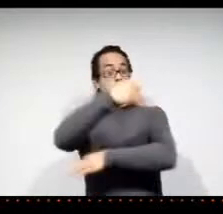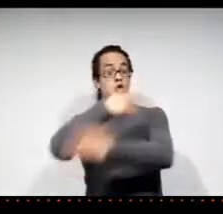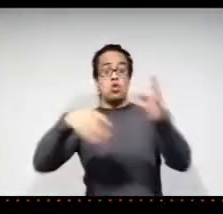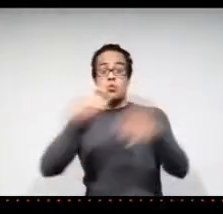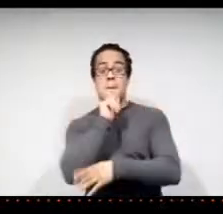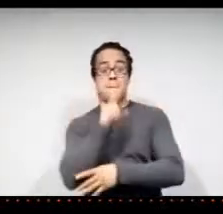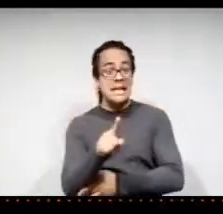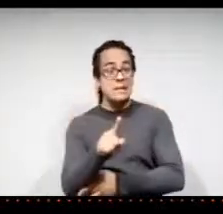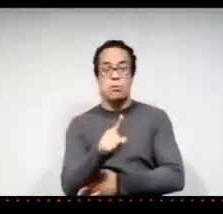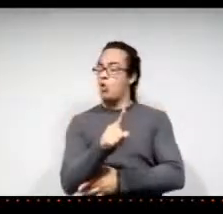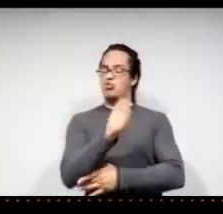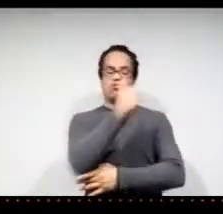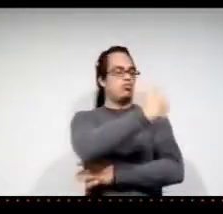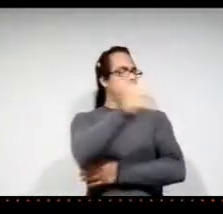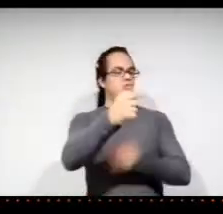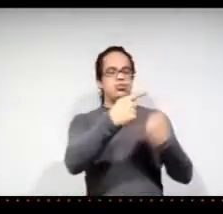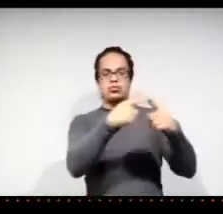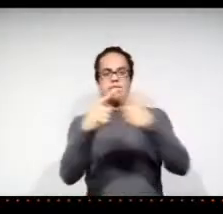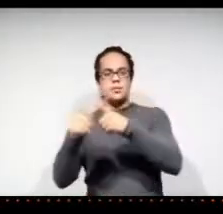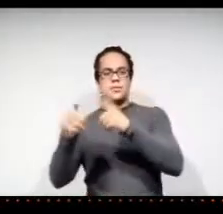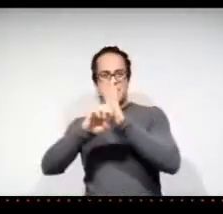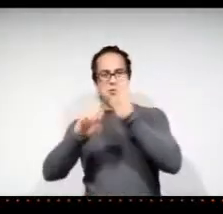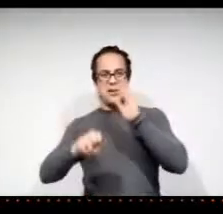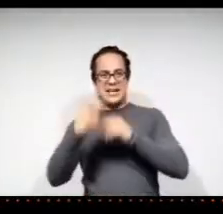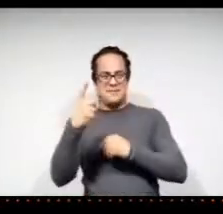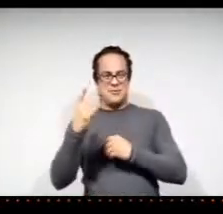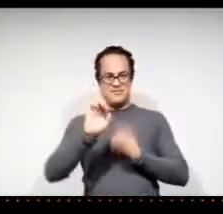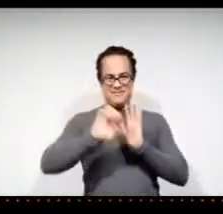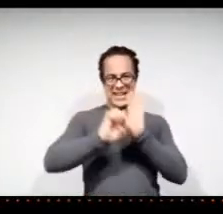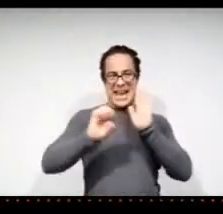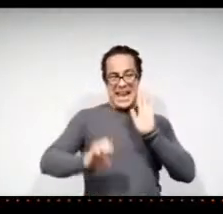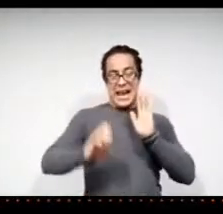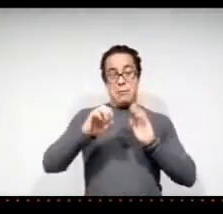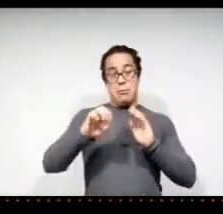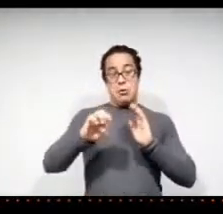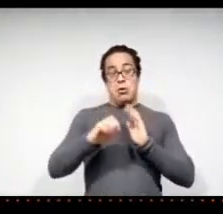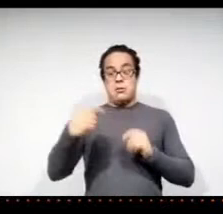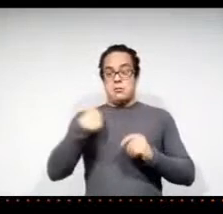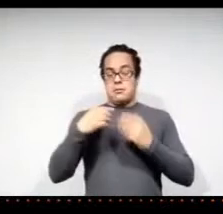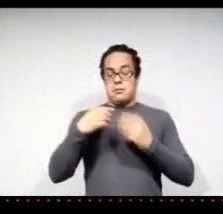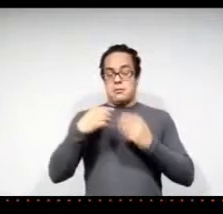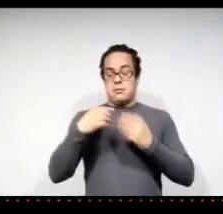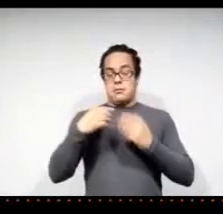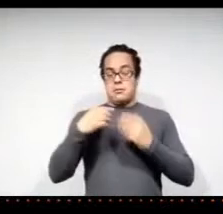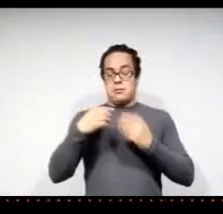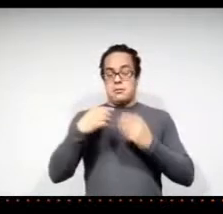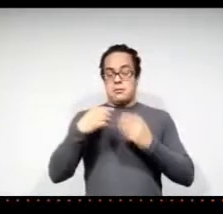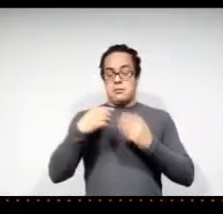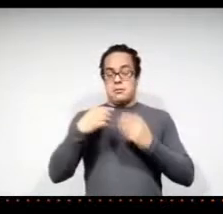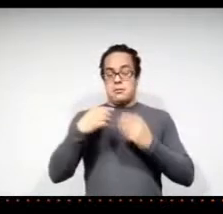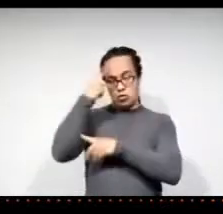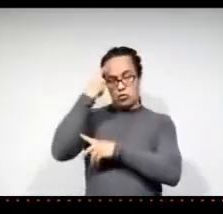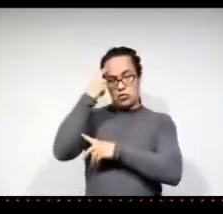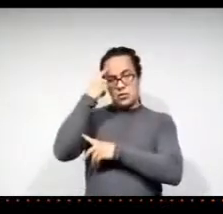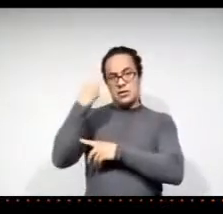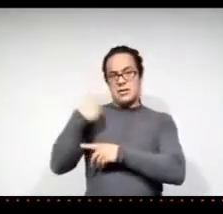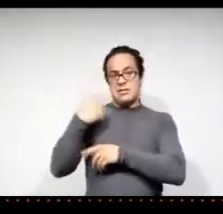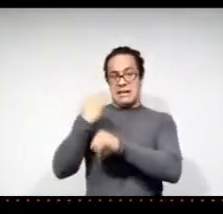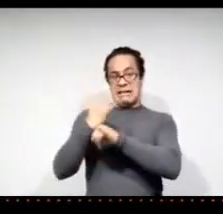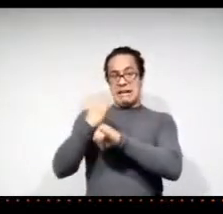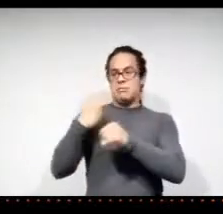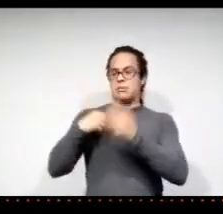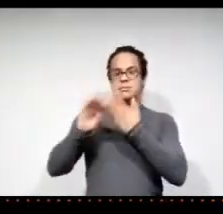hacer notar ahorita lo que decías del neurocirujano online, pues yo tampoco me operaría, la verdad. Pero creo que las profesiones médicas tienen